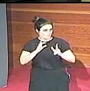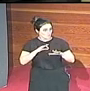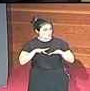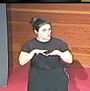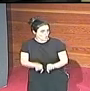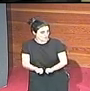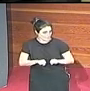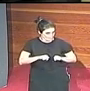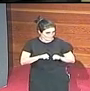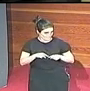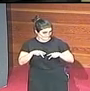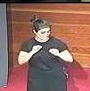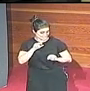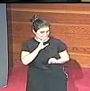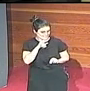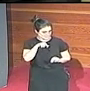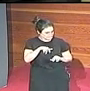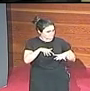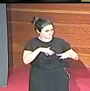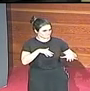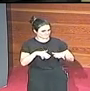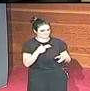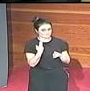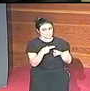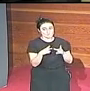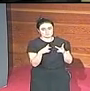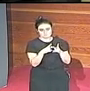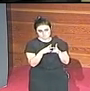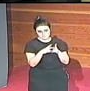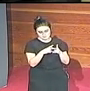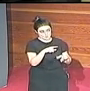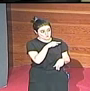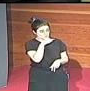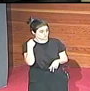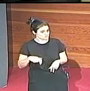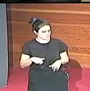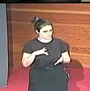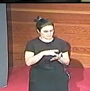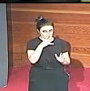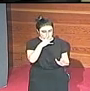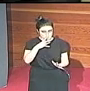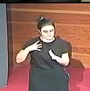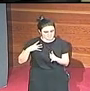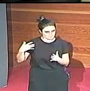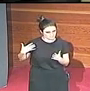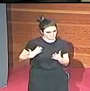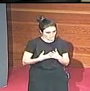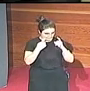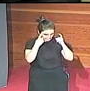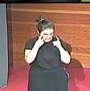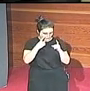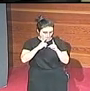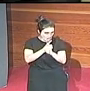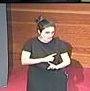descolonización, una dinámica política y social que Rusia lleva 9 años intentando dinamitar sin